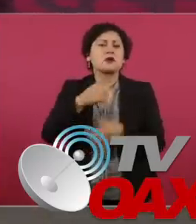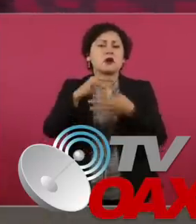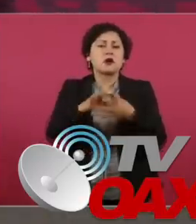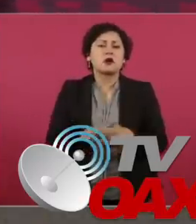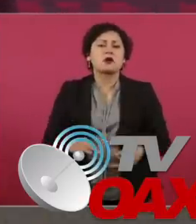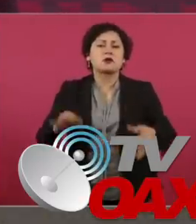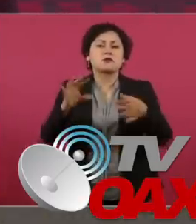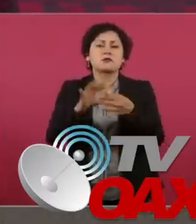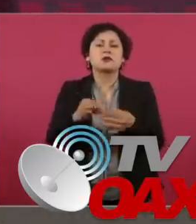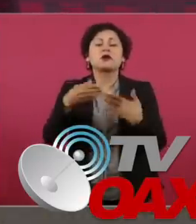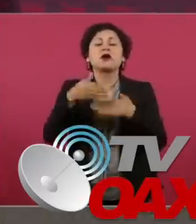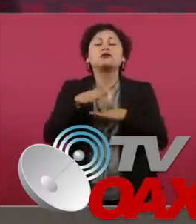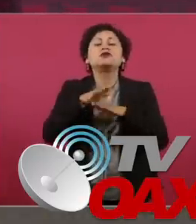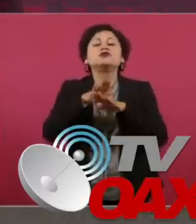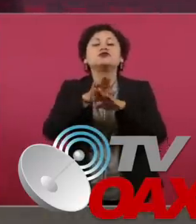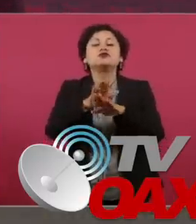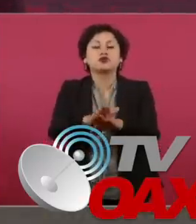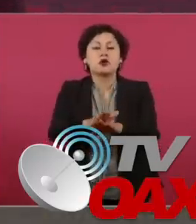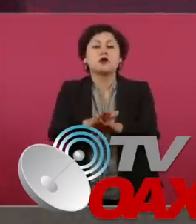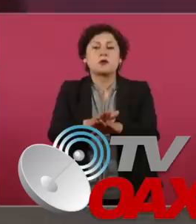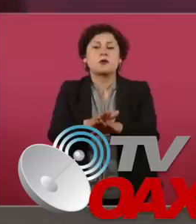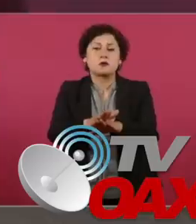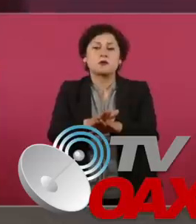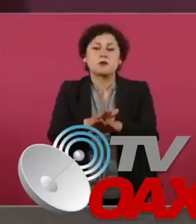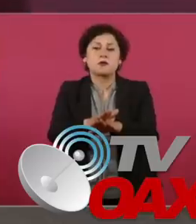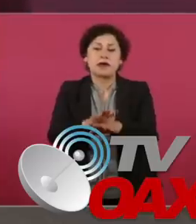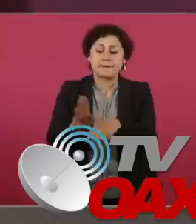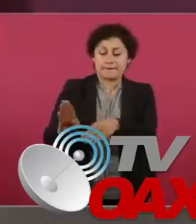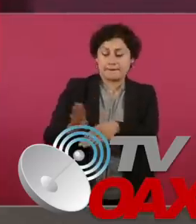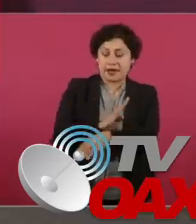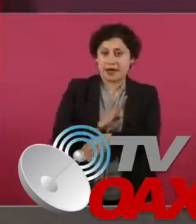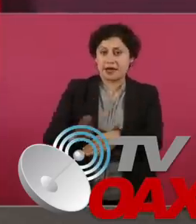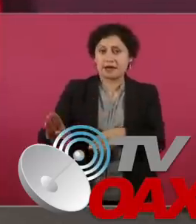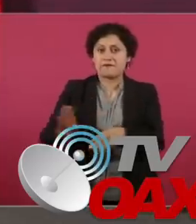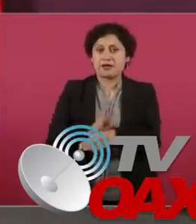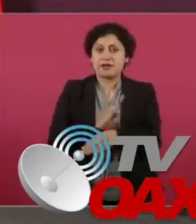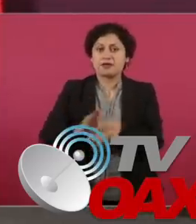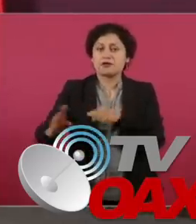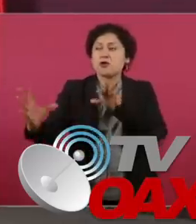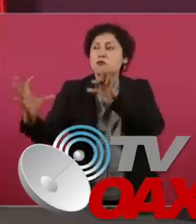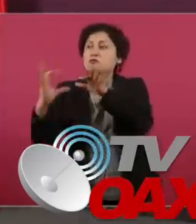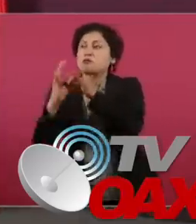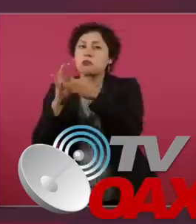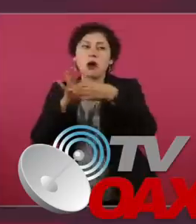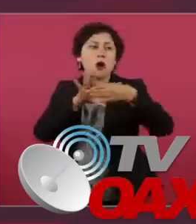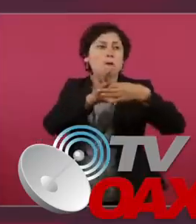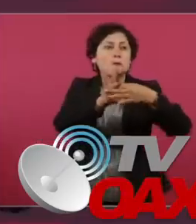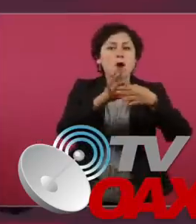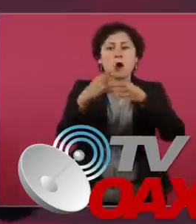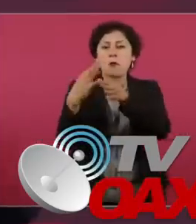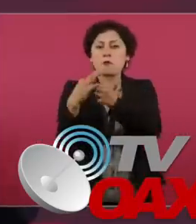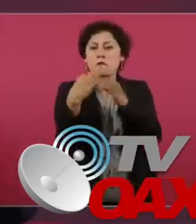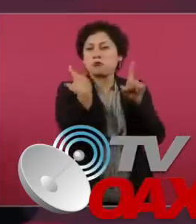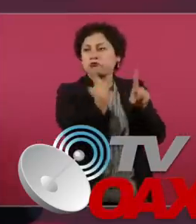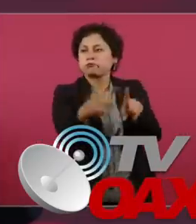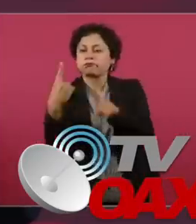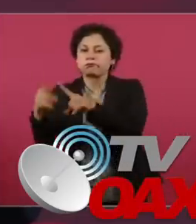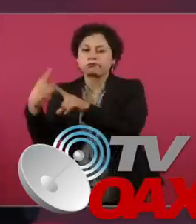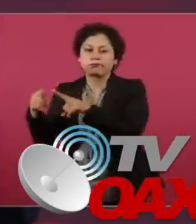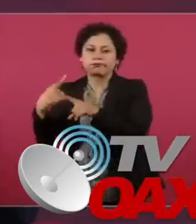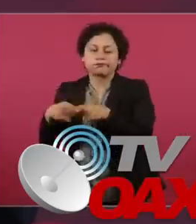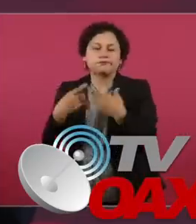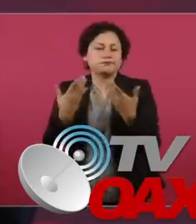de diversificar nuestras relaciones exteriores, es decir, no tener solo